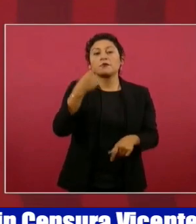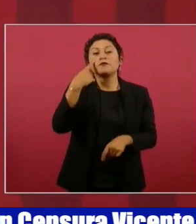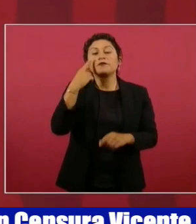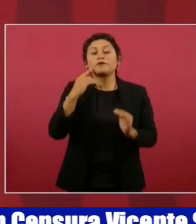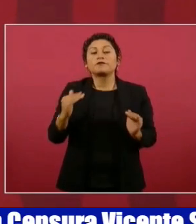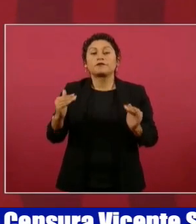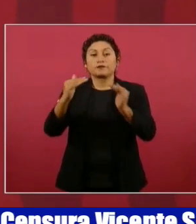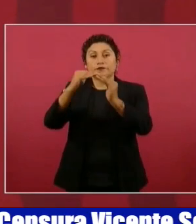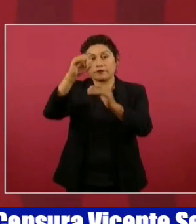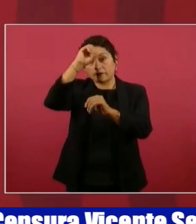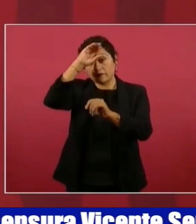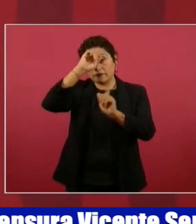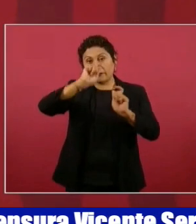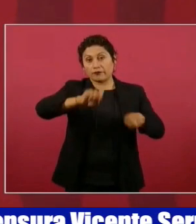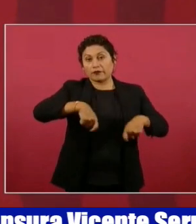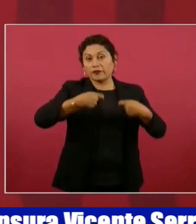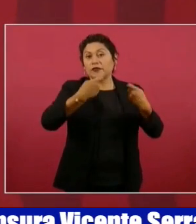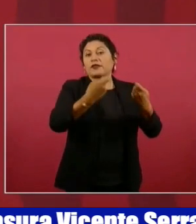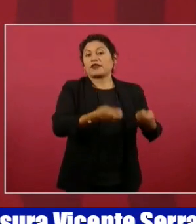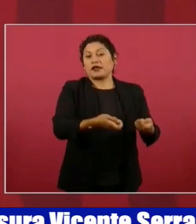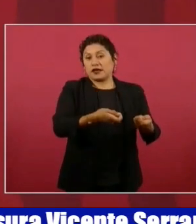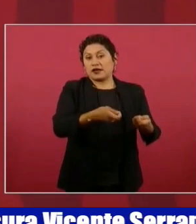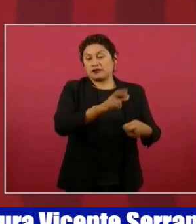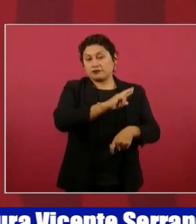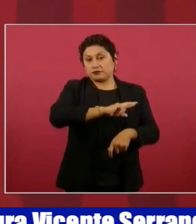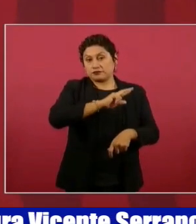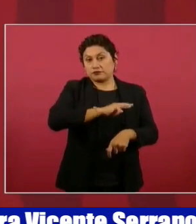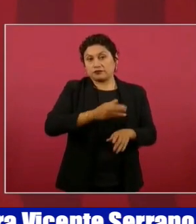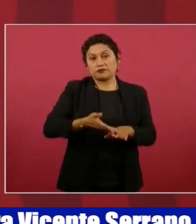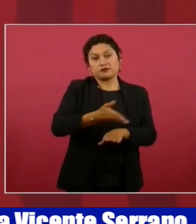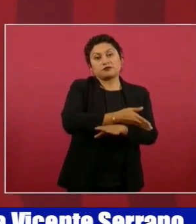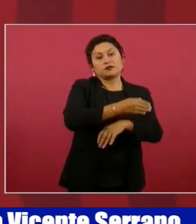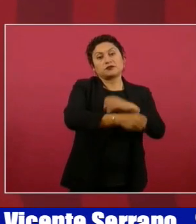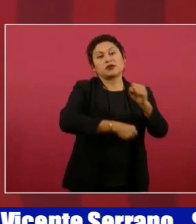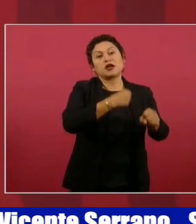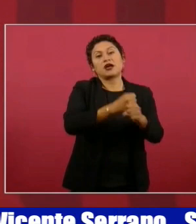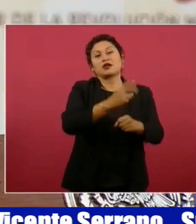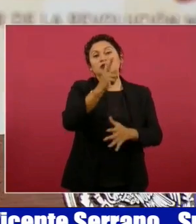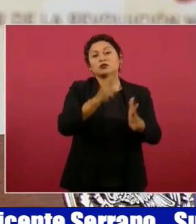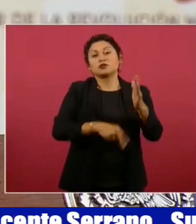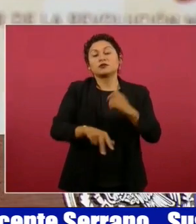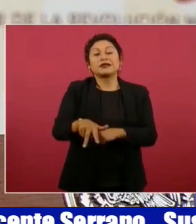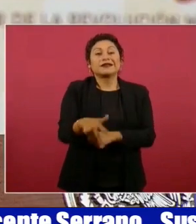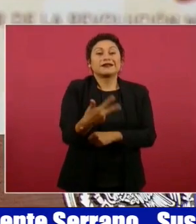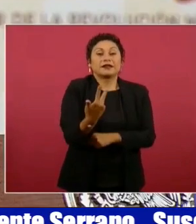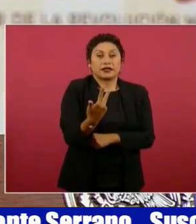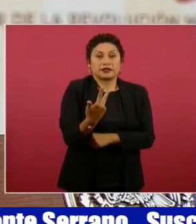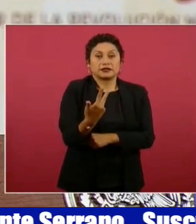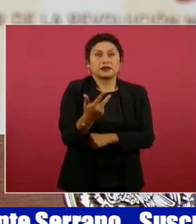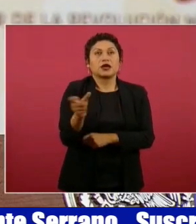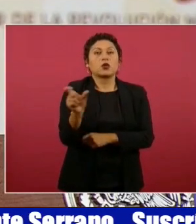concesionada en el 2003, en el gobierno de